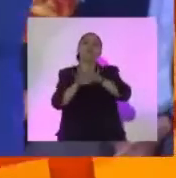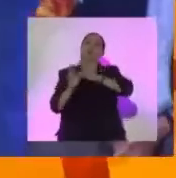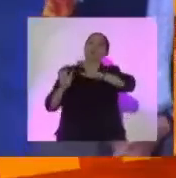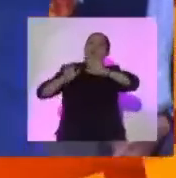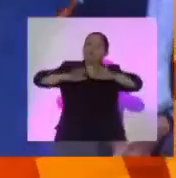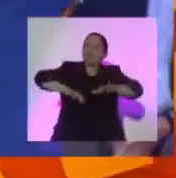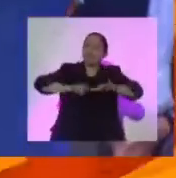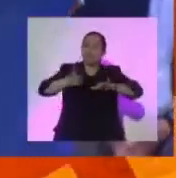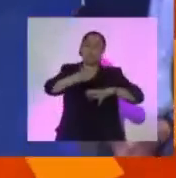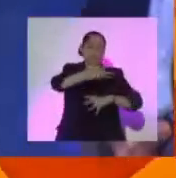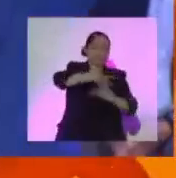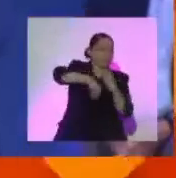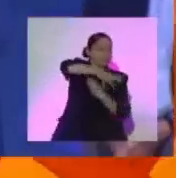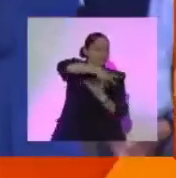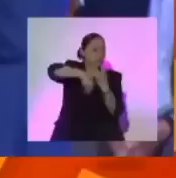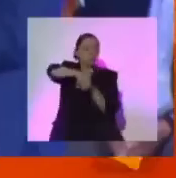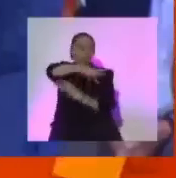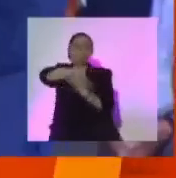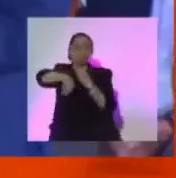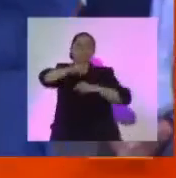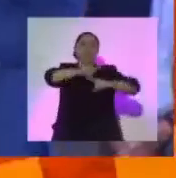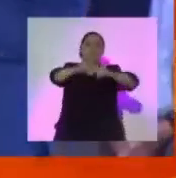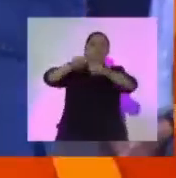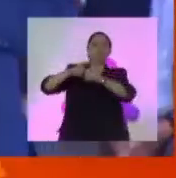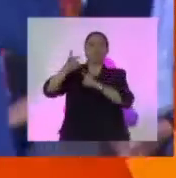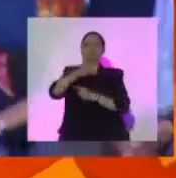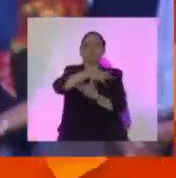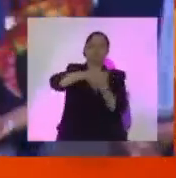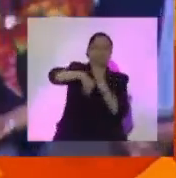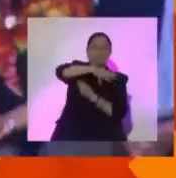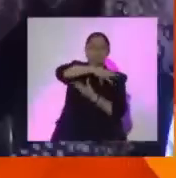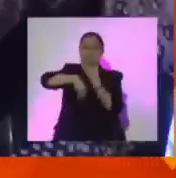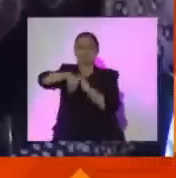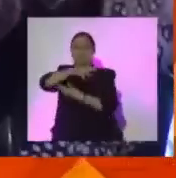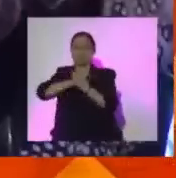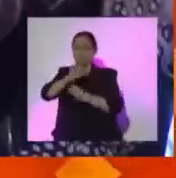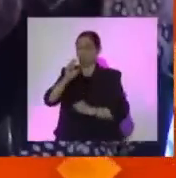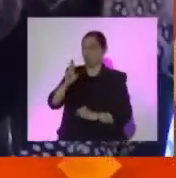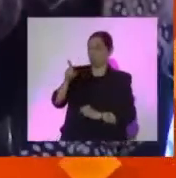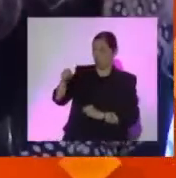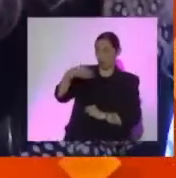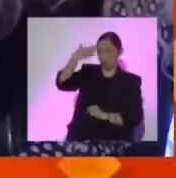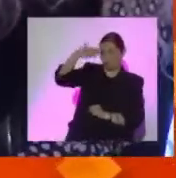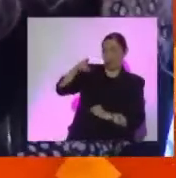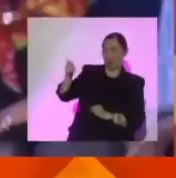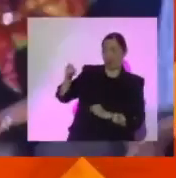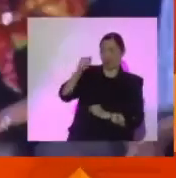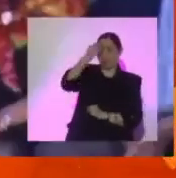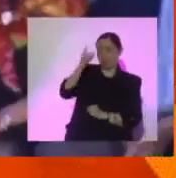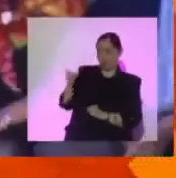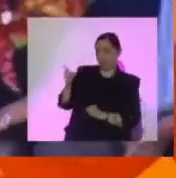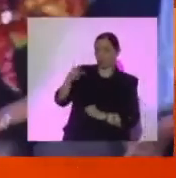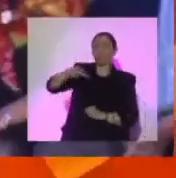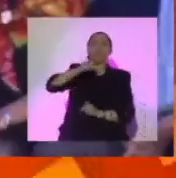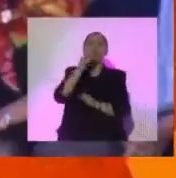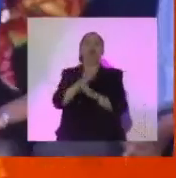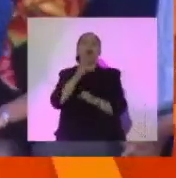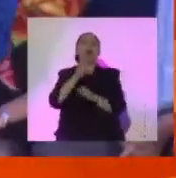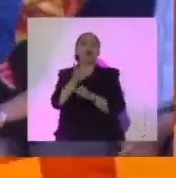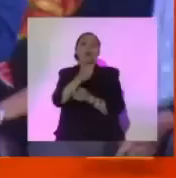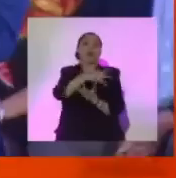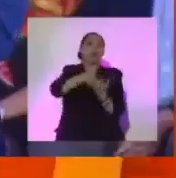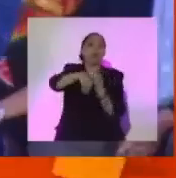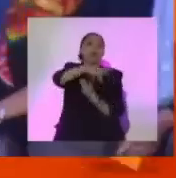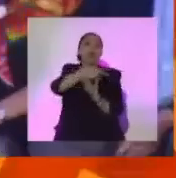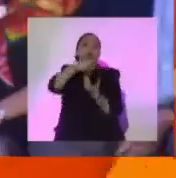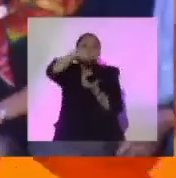Y este equipo es como el equipo ampliado en el que te incluye a los mismos que te presenta al principio pero ahora te mete un par de jóvenes y